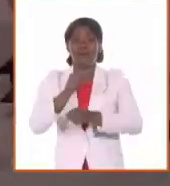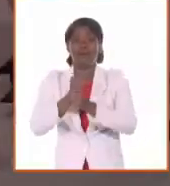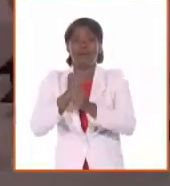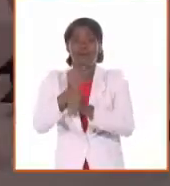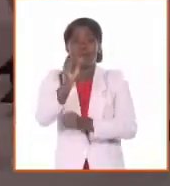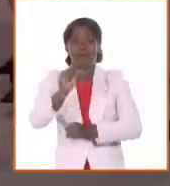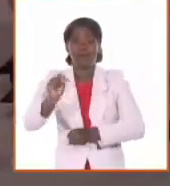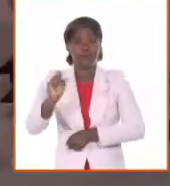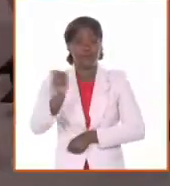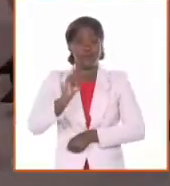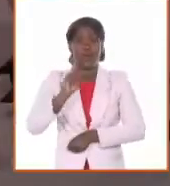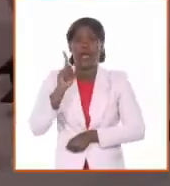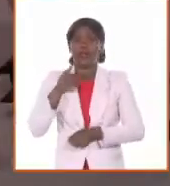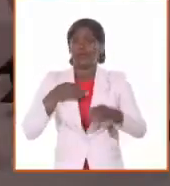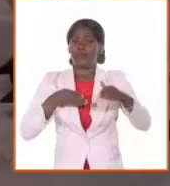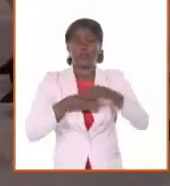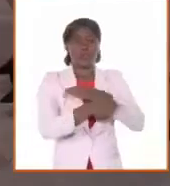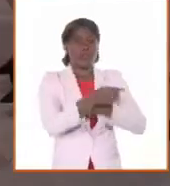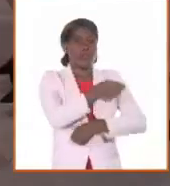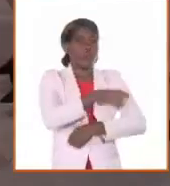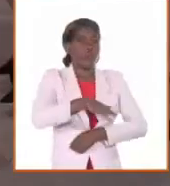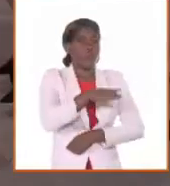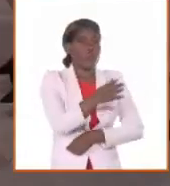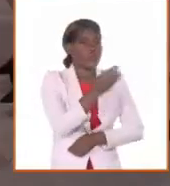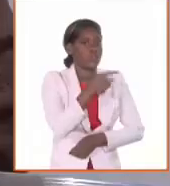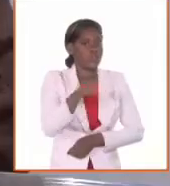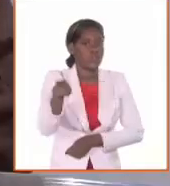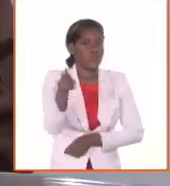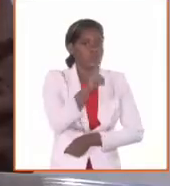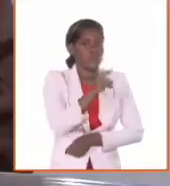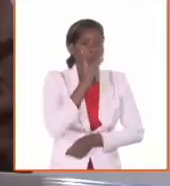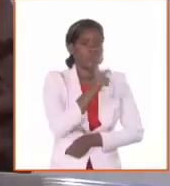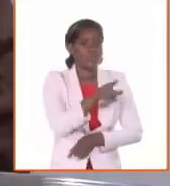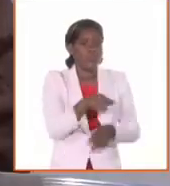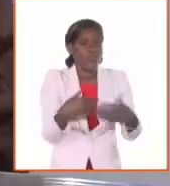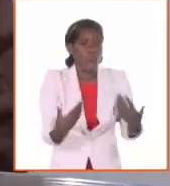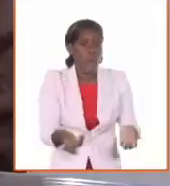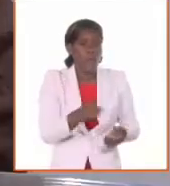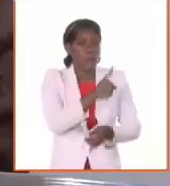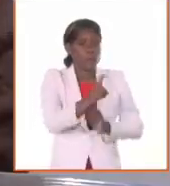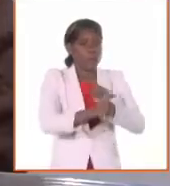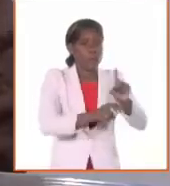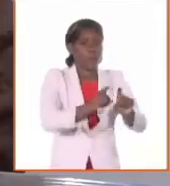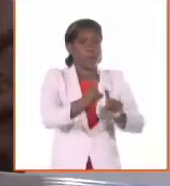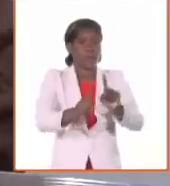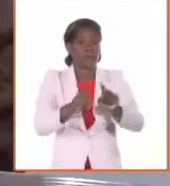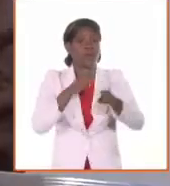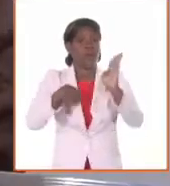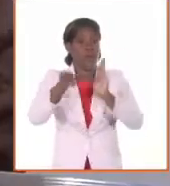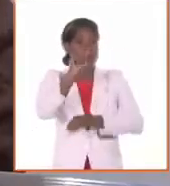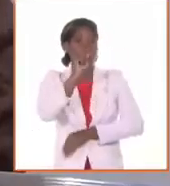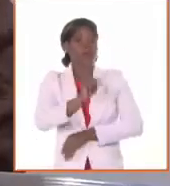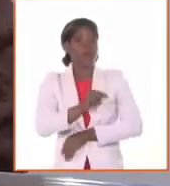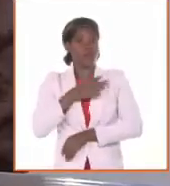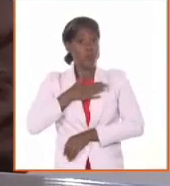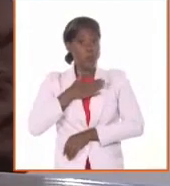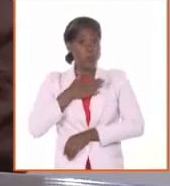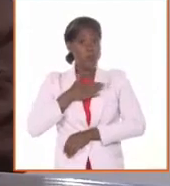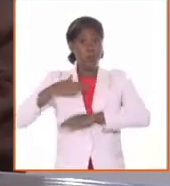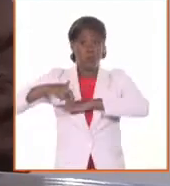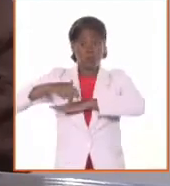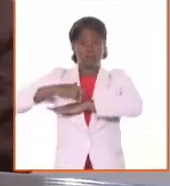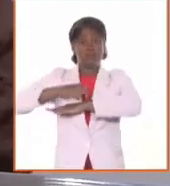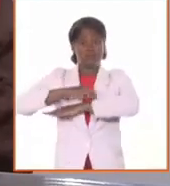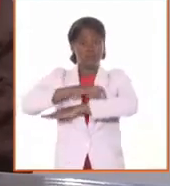está yo lo veo muy positivo Y así hacemos el reto de los directivos del Ministerio de Justicia nosotros en esas indicaciones hemos prohibido